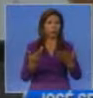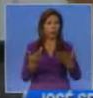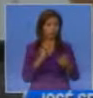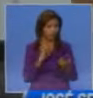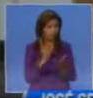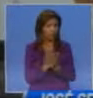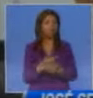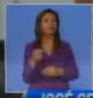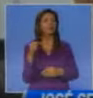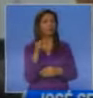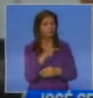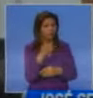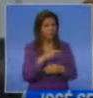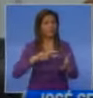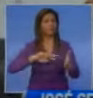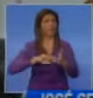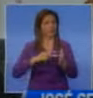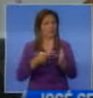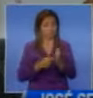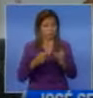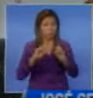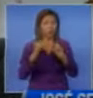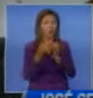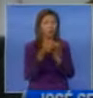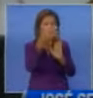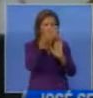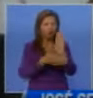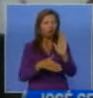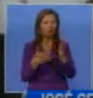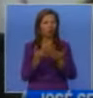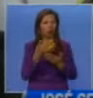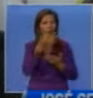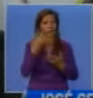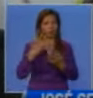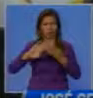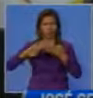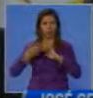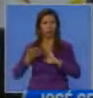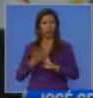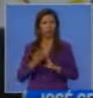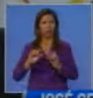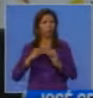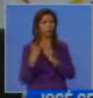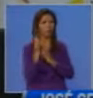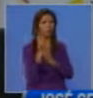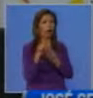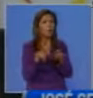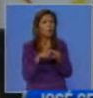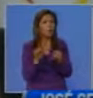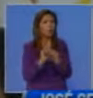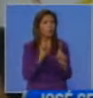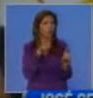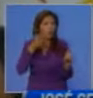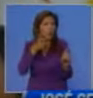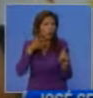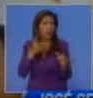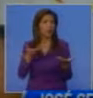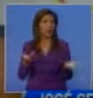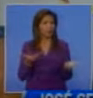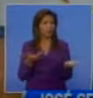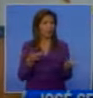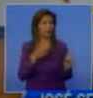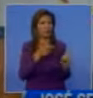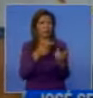criminalización. Grupos armados de cacería, ¿de qué? ¿Cacería de